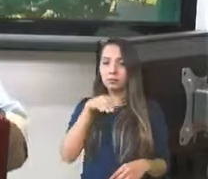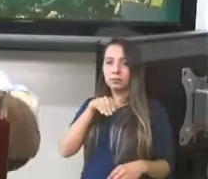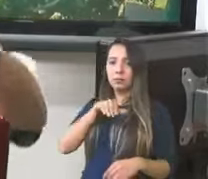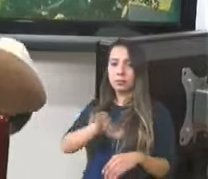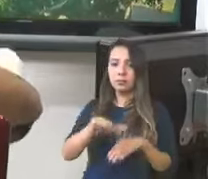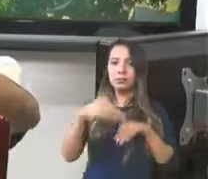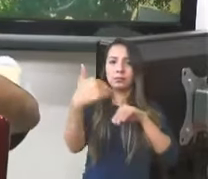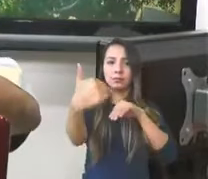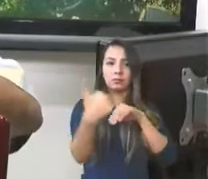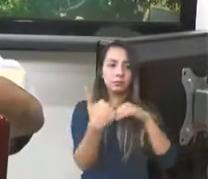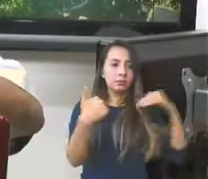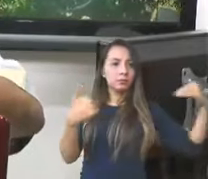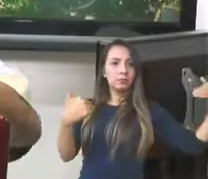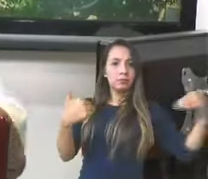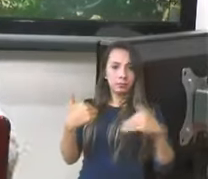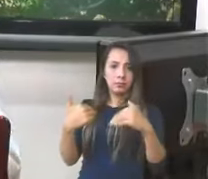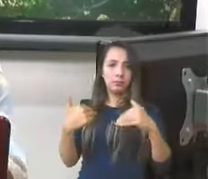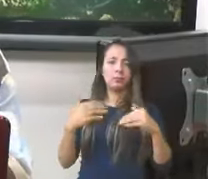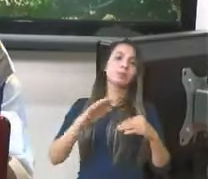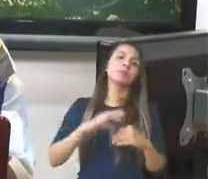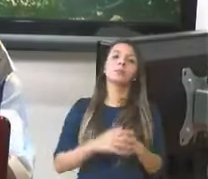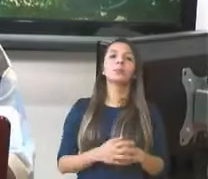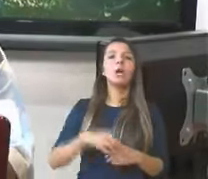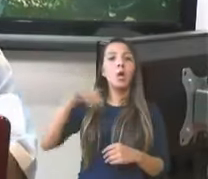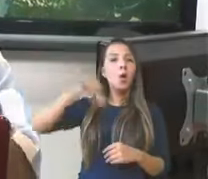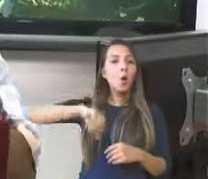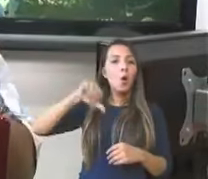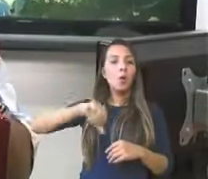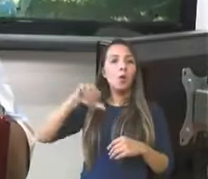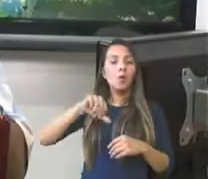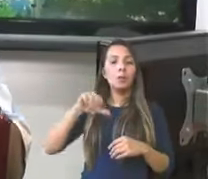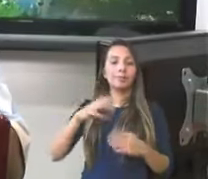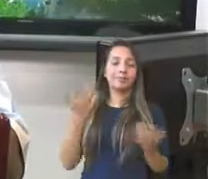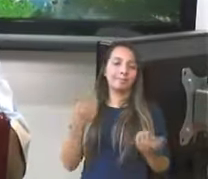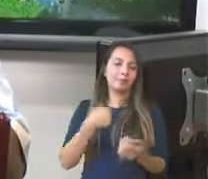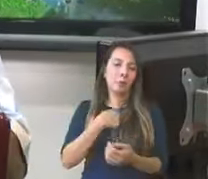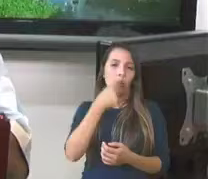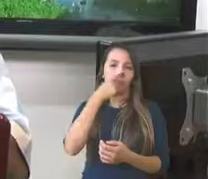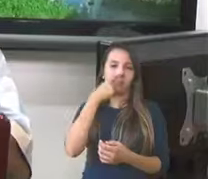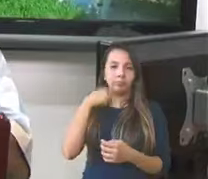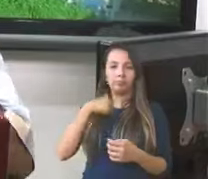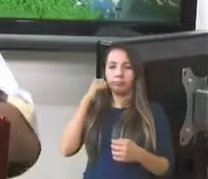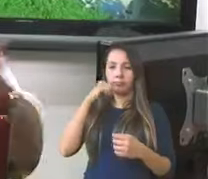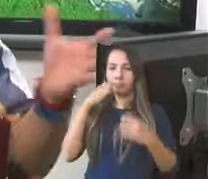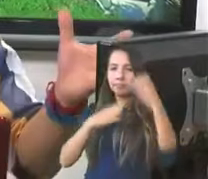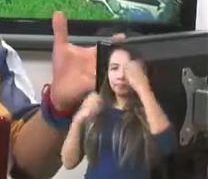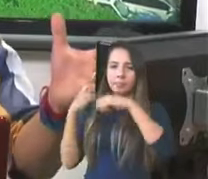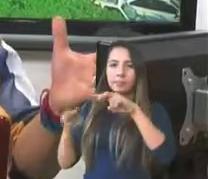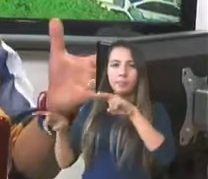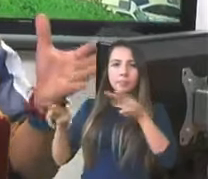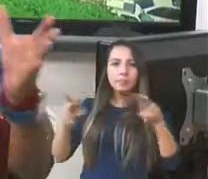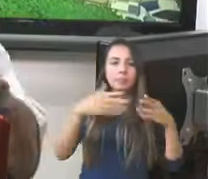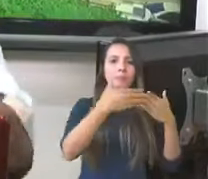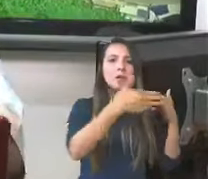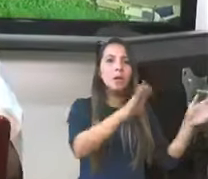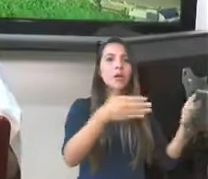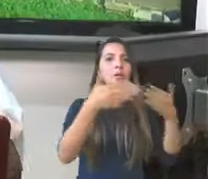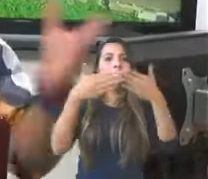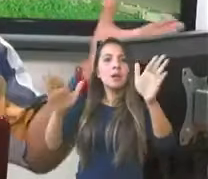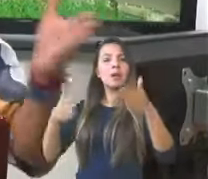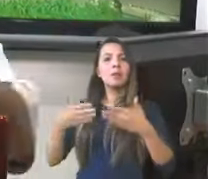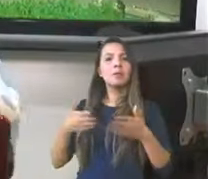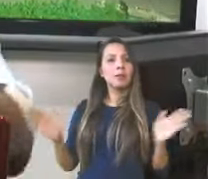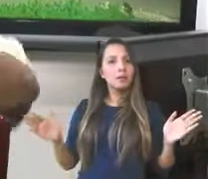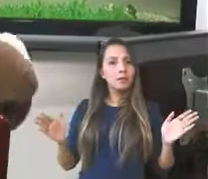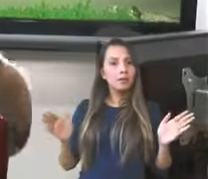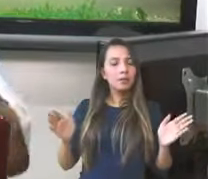edificios. Y ahora para este simulacro me percaté, soy muy metiche, muy observador, que los tenían abiertos. Ya pasó el